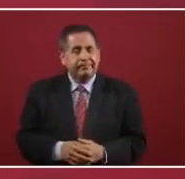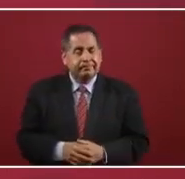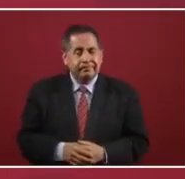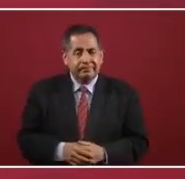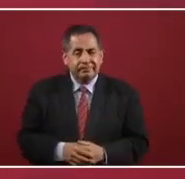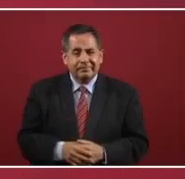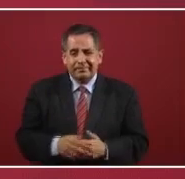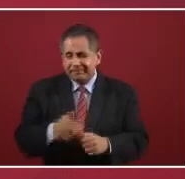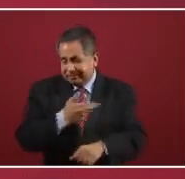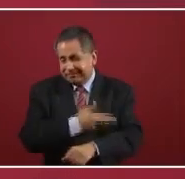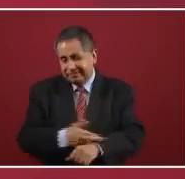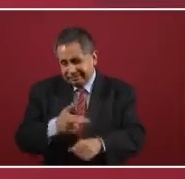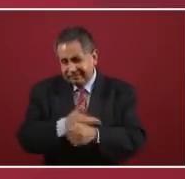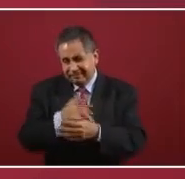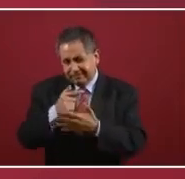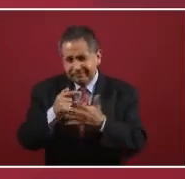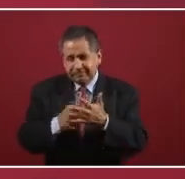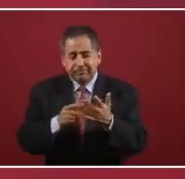implican